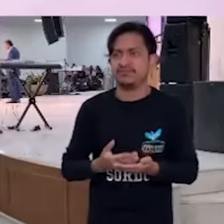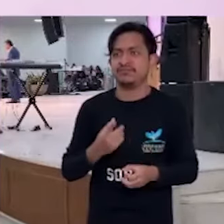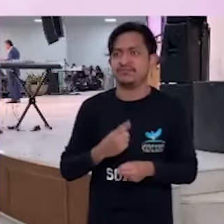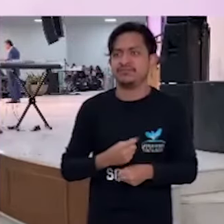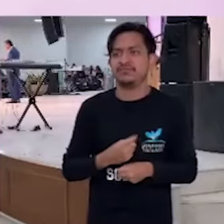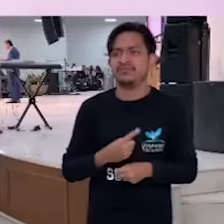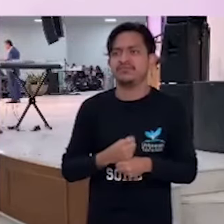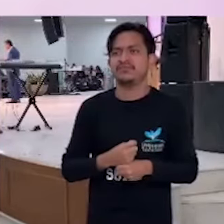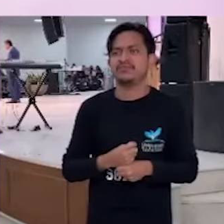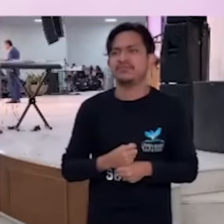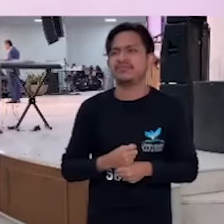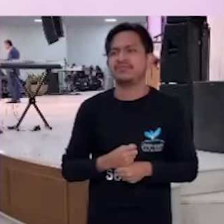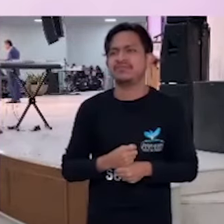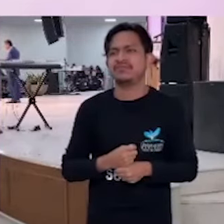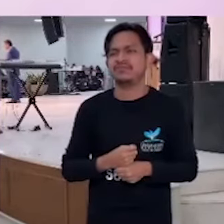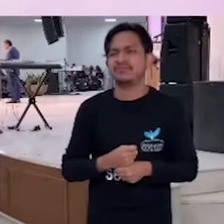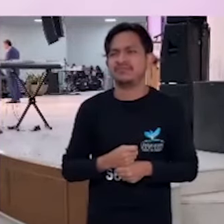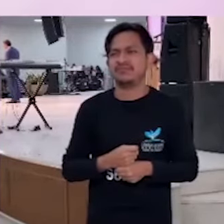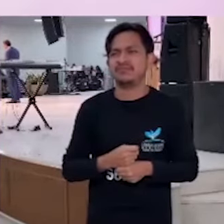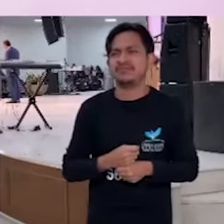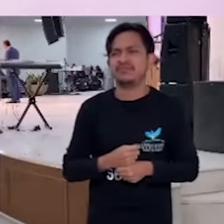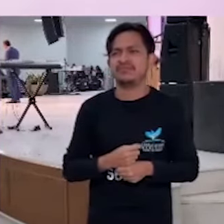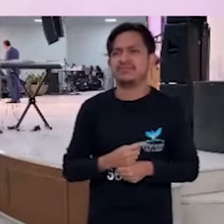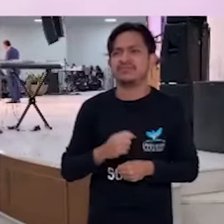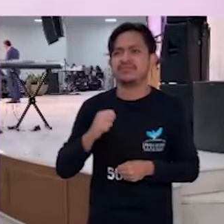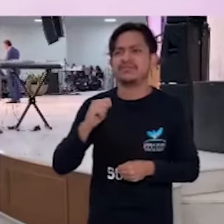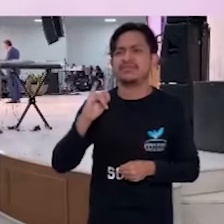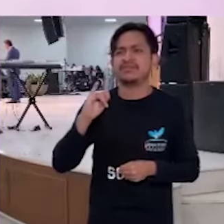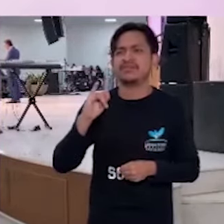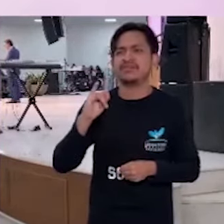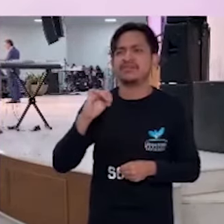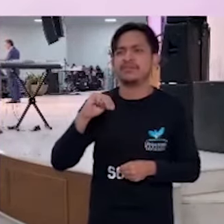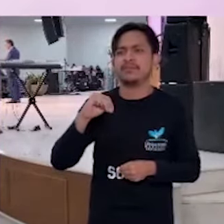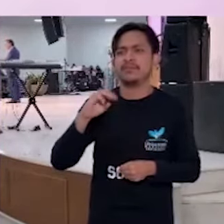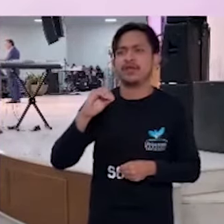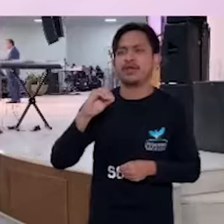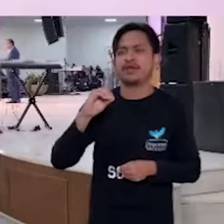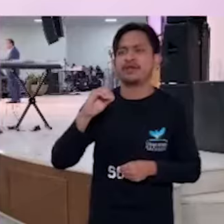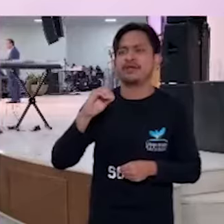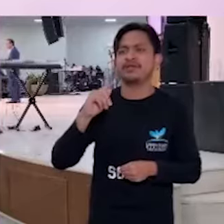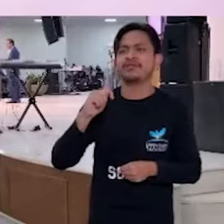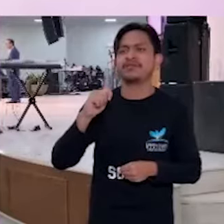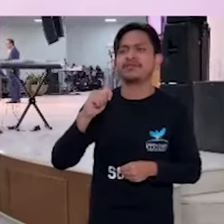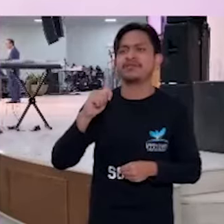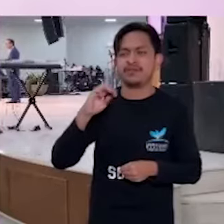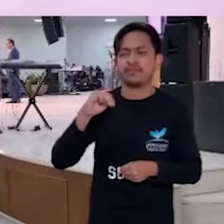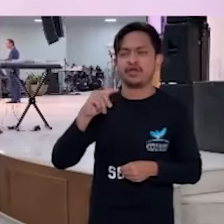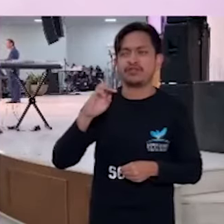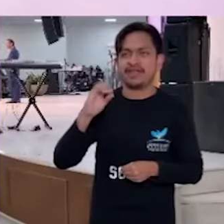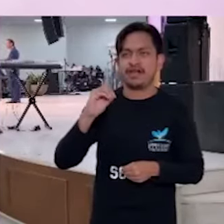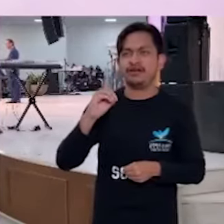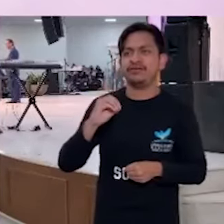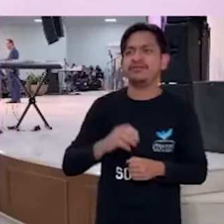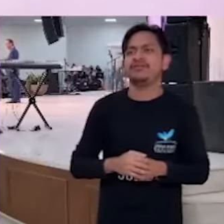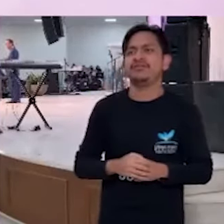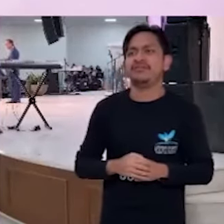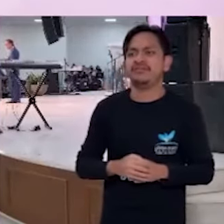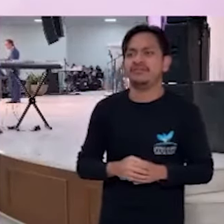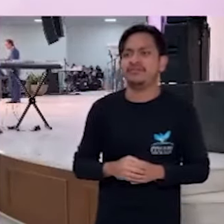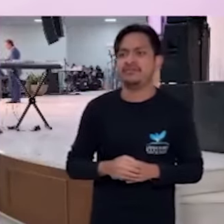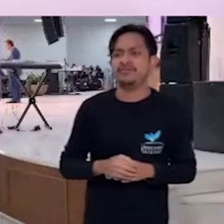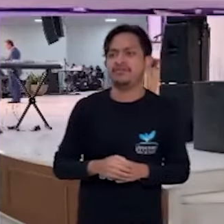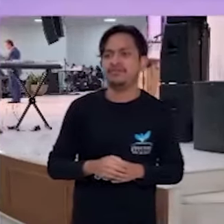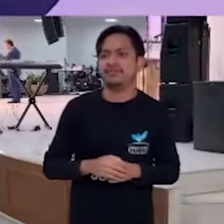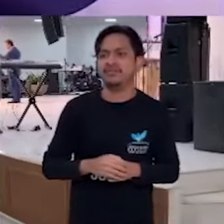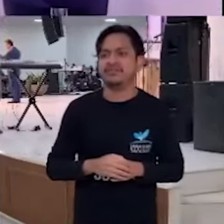del apóstol Pablo a Timoteo en el capítulo 3, versículo 1. Primera de